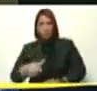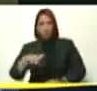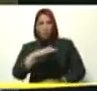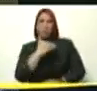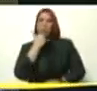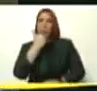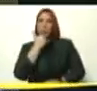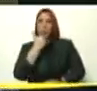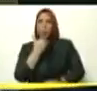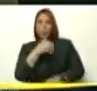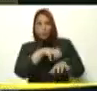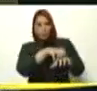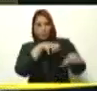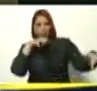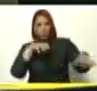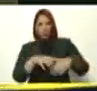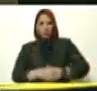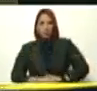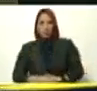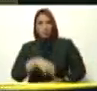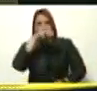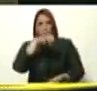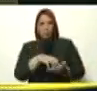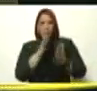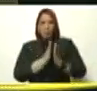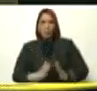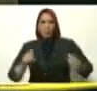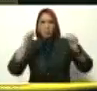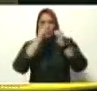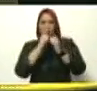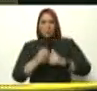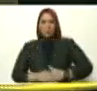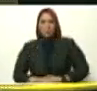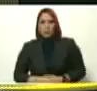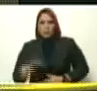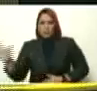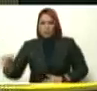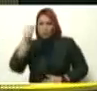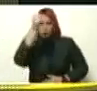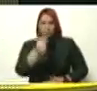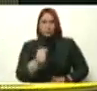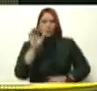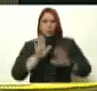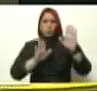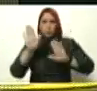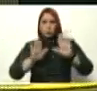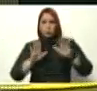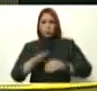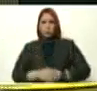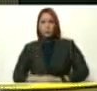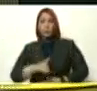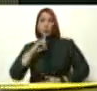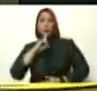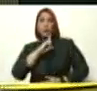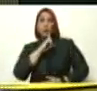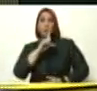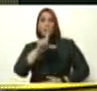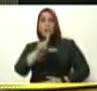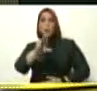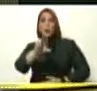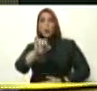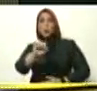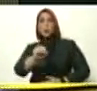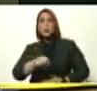por unanimidad en el estado Anzoátegui postuló el nombre de Luis José